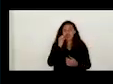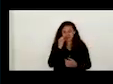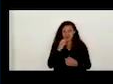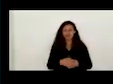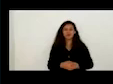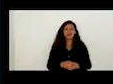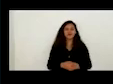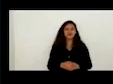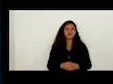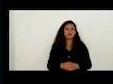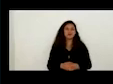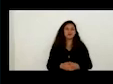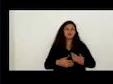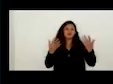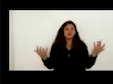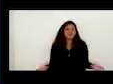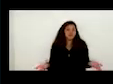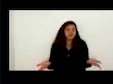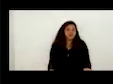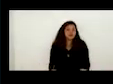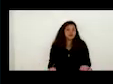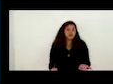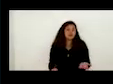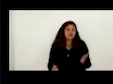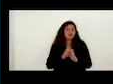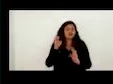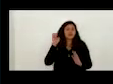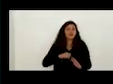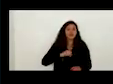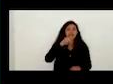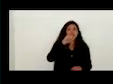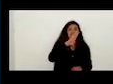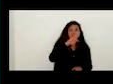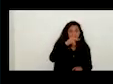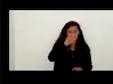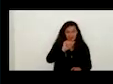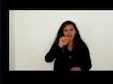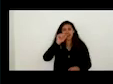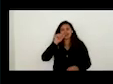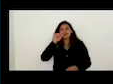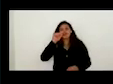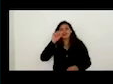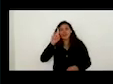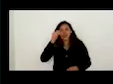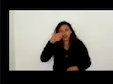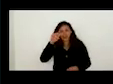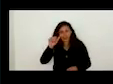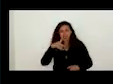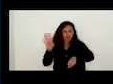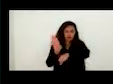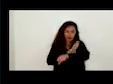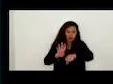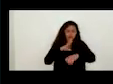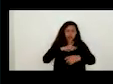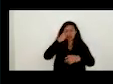Aquellos como EPA, DHA, que se habla mucho, por los beneficios que pueden tener, por ejemplo, en